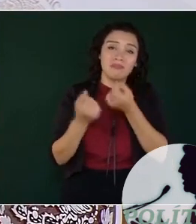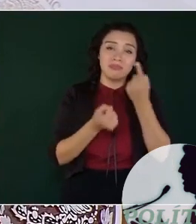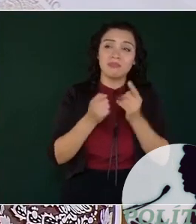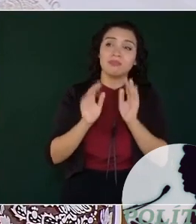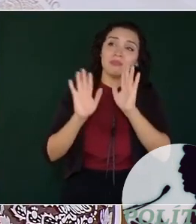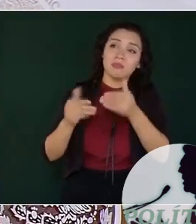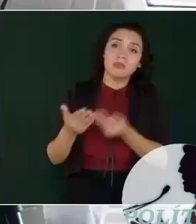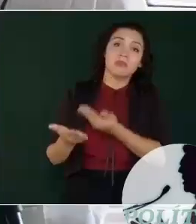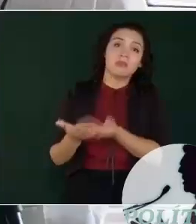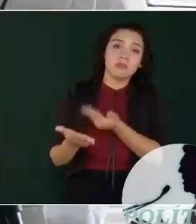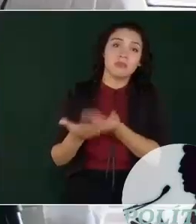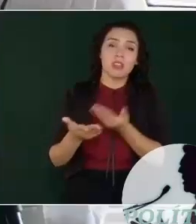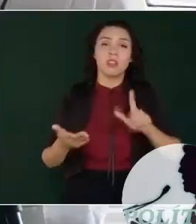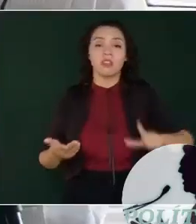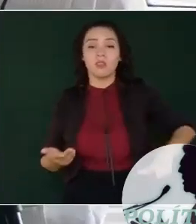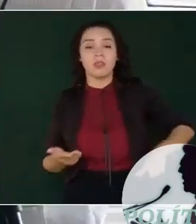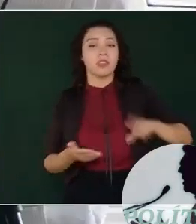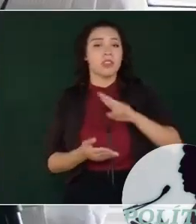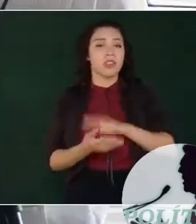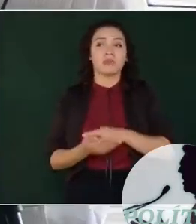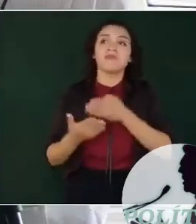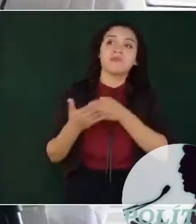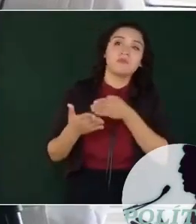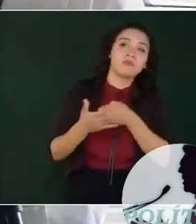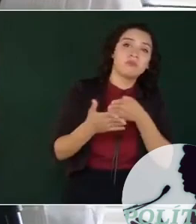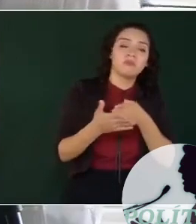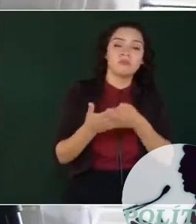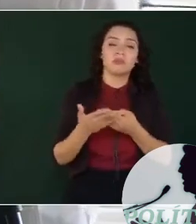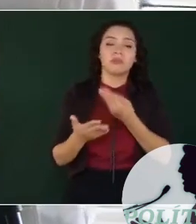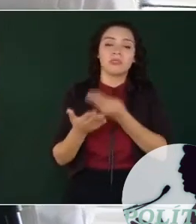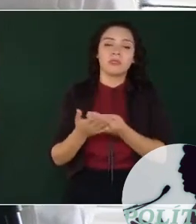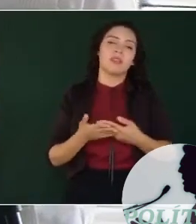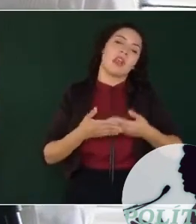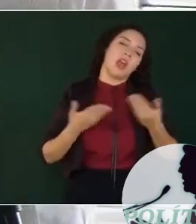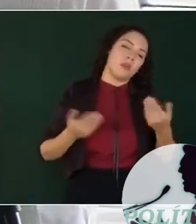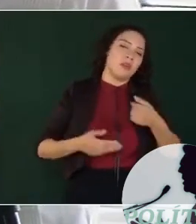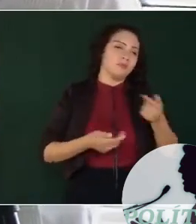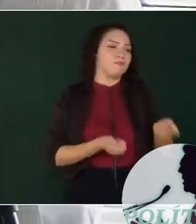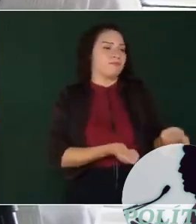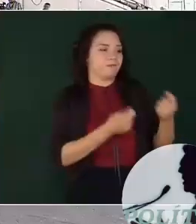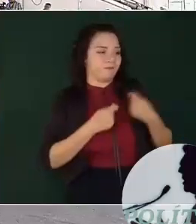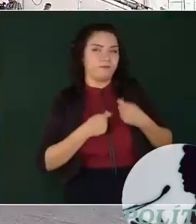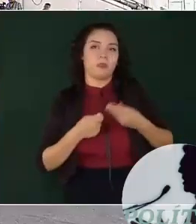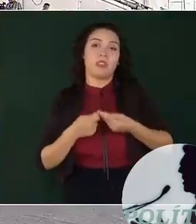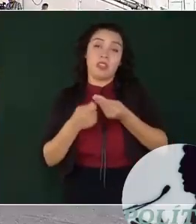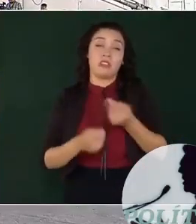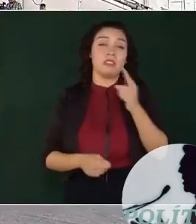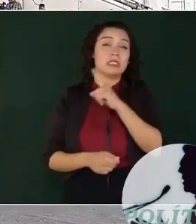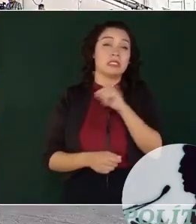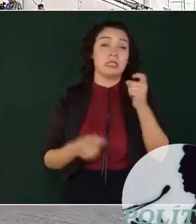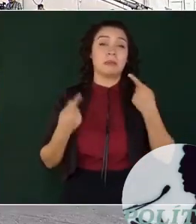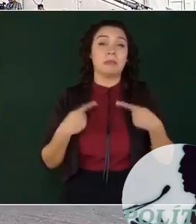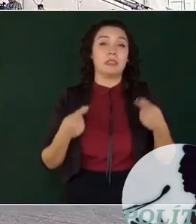han tenido pues la oportunidad de llegar hasta el gobernador, y en ese sentido pues compartirle que son 100 familias que